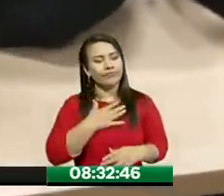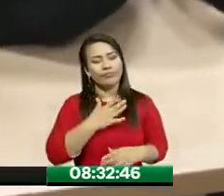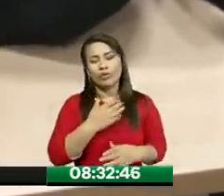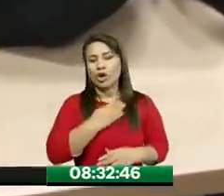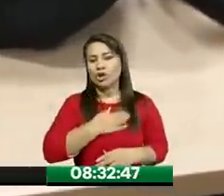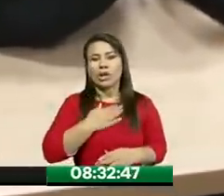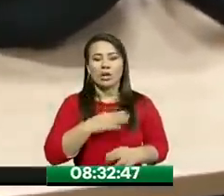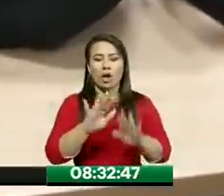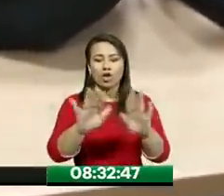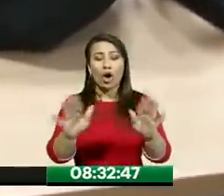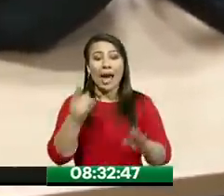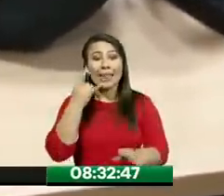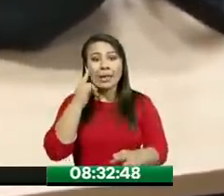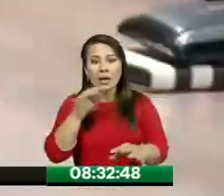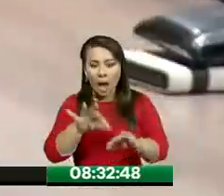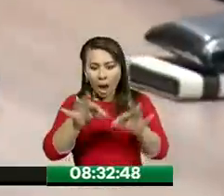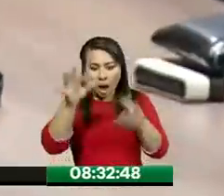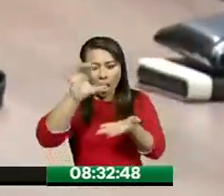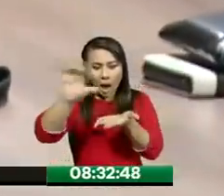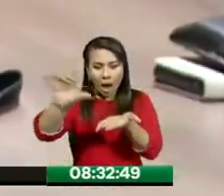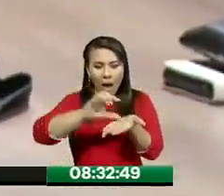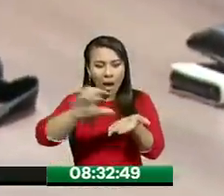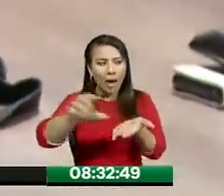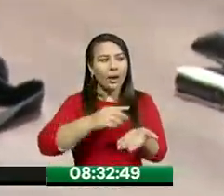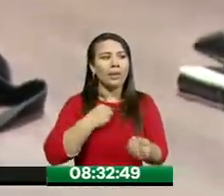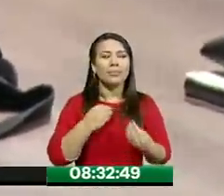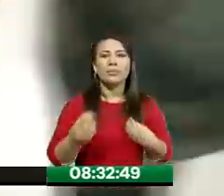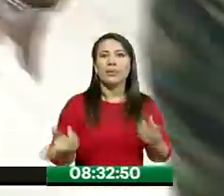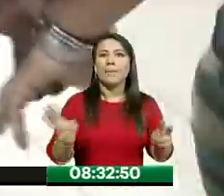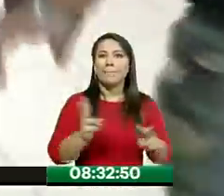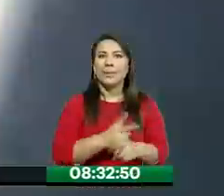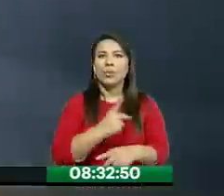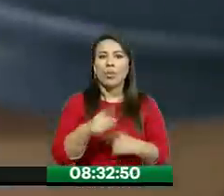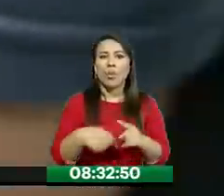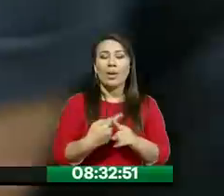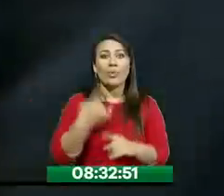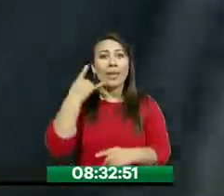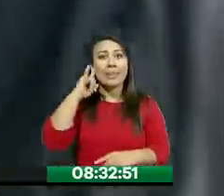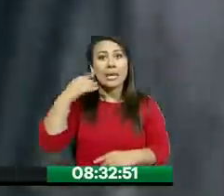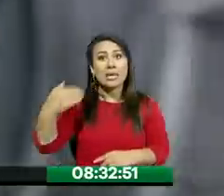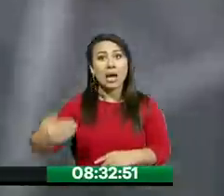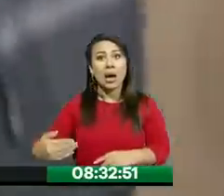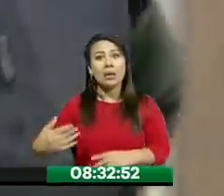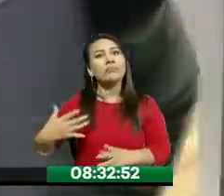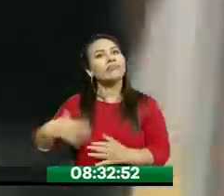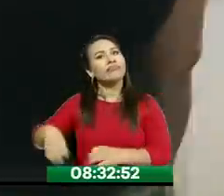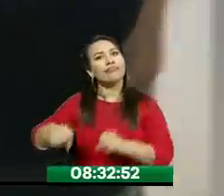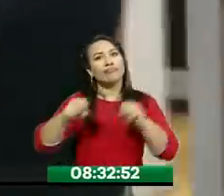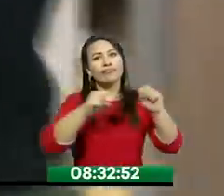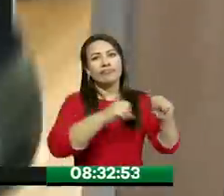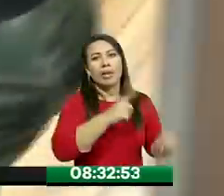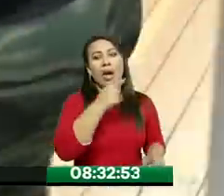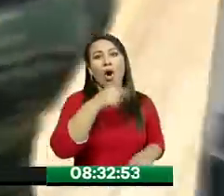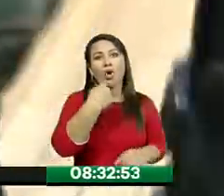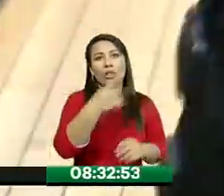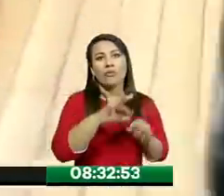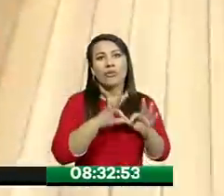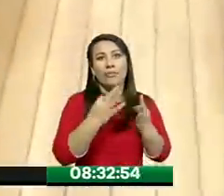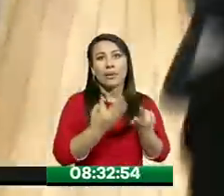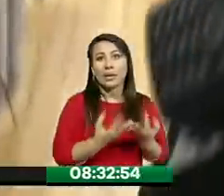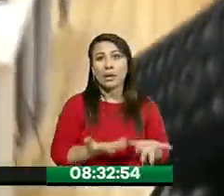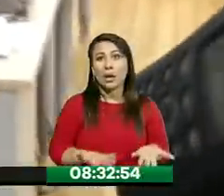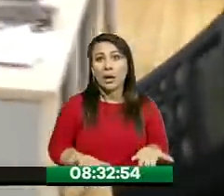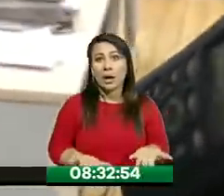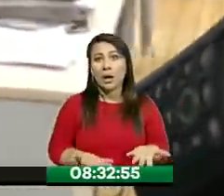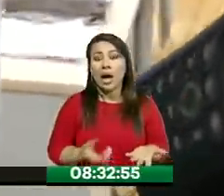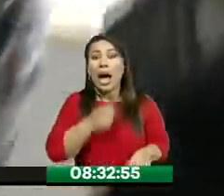también a estudiantes y a personas de diferentes empresas que deben pasar dos veces al año la revisión